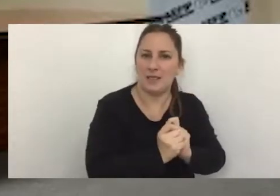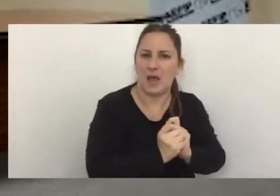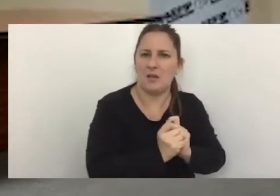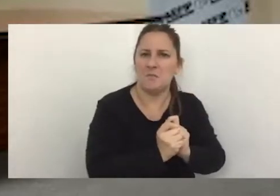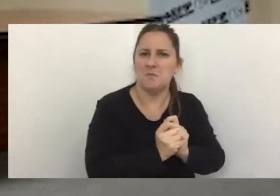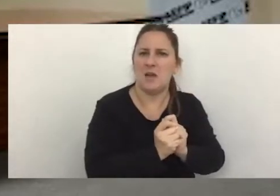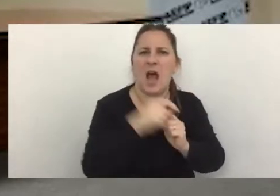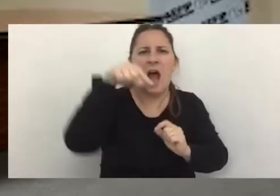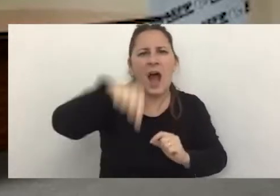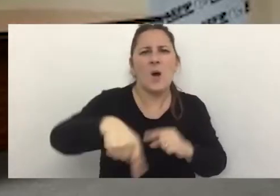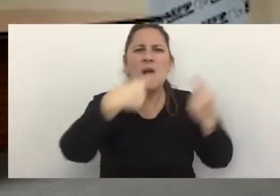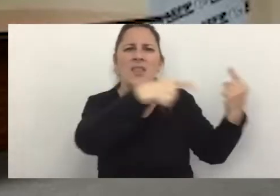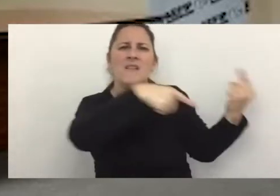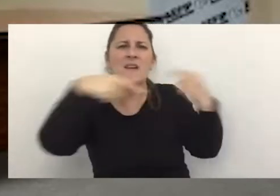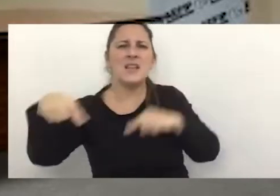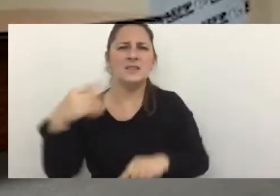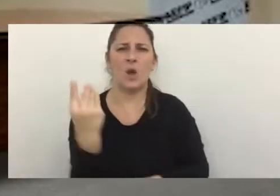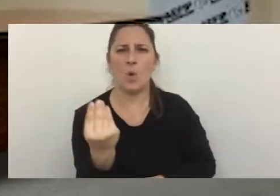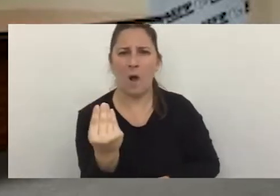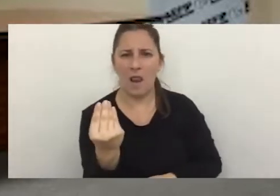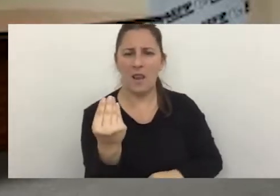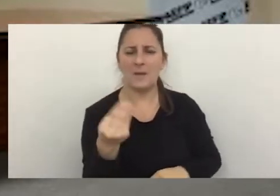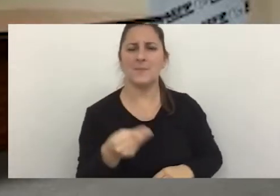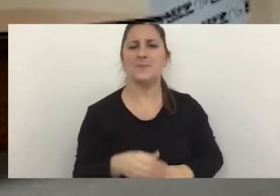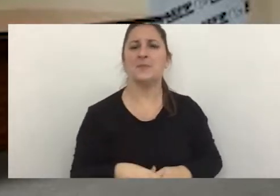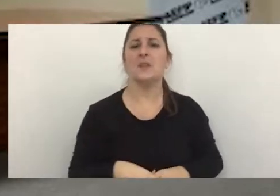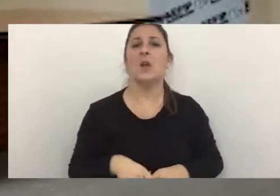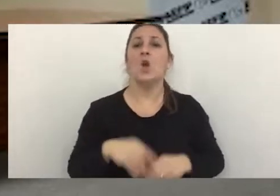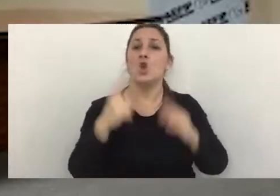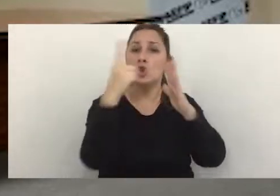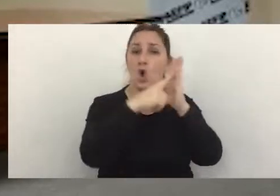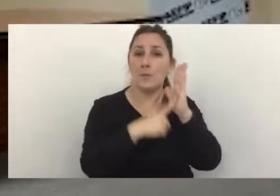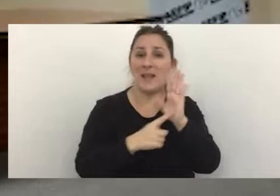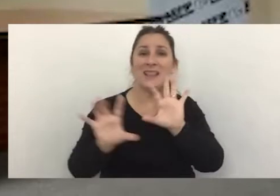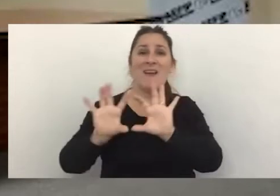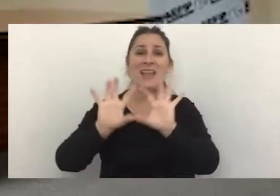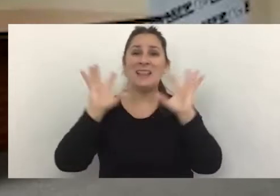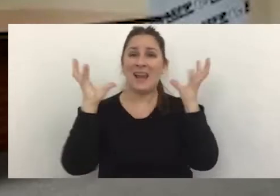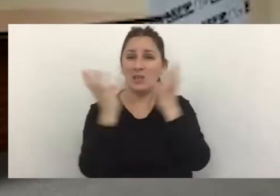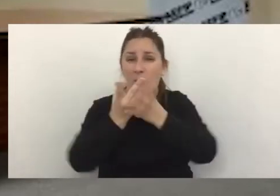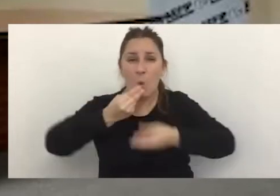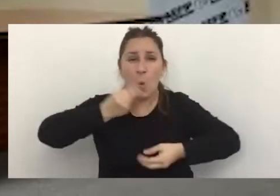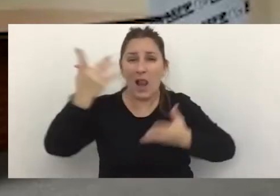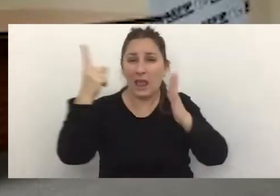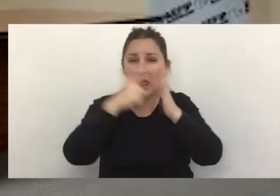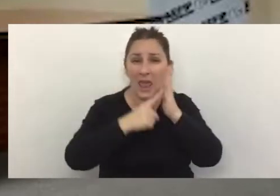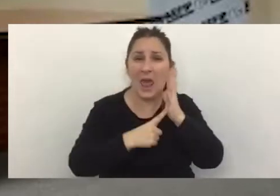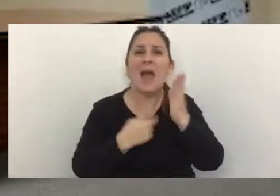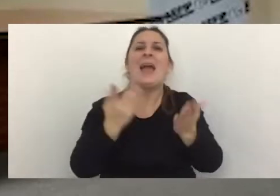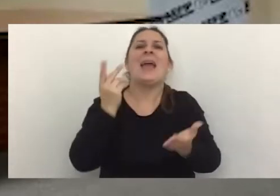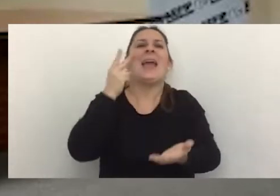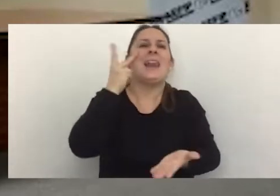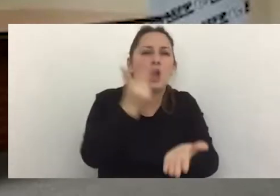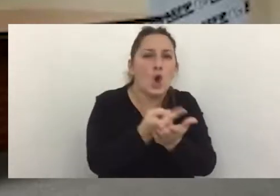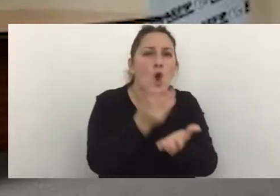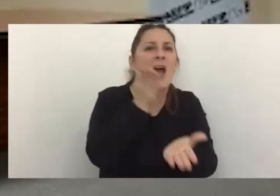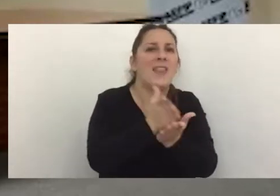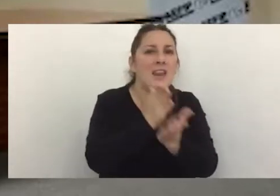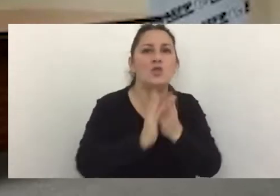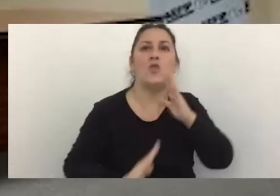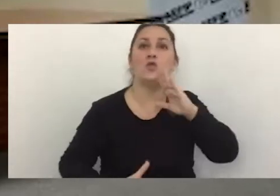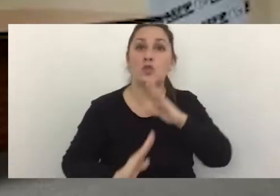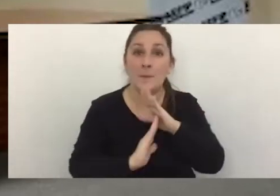ahora? La diferencia es que cualquier normativa internacional que reconozca derechos fundamentales